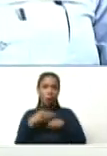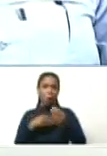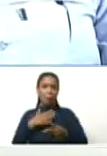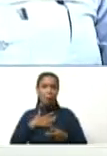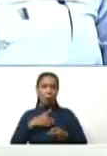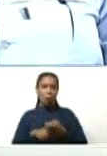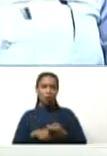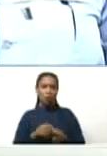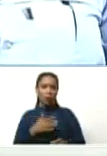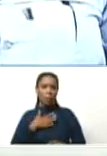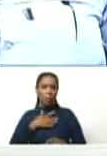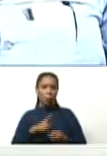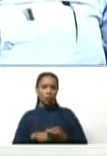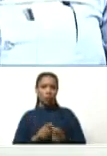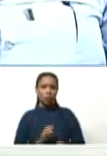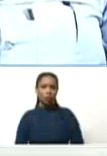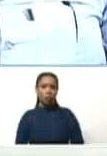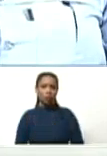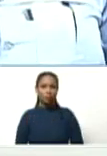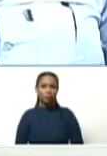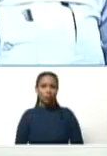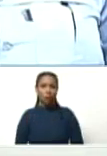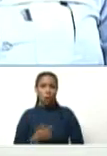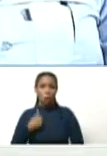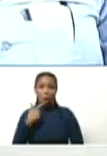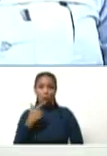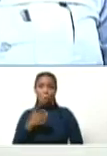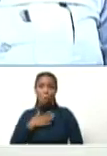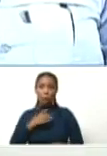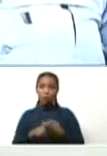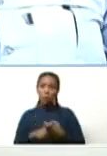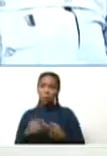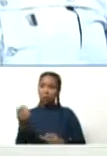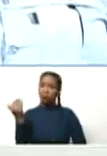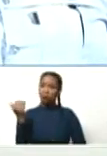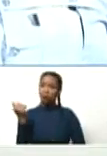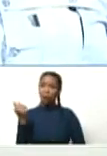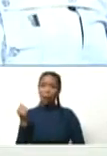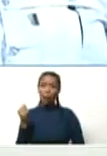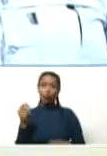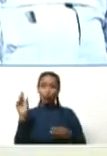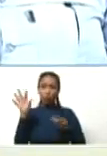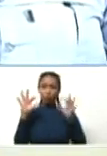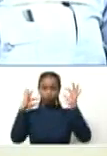esposa, Cilita. Le digo, Cilita, póngase el traje de baño que nos vamos para La Guaira.